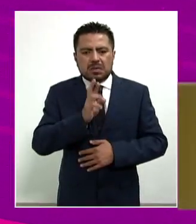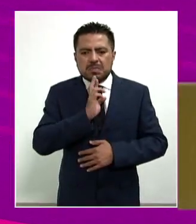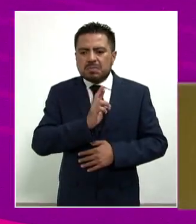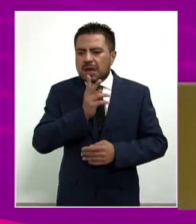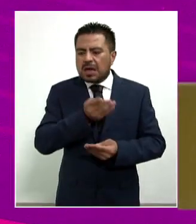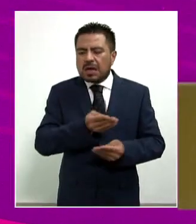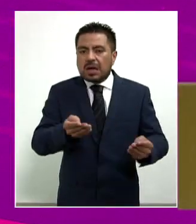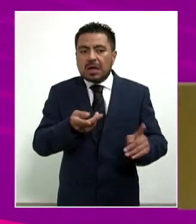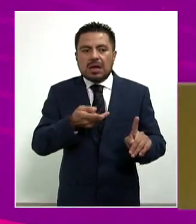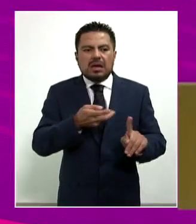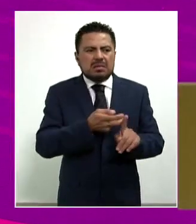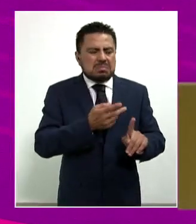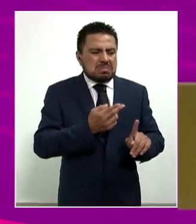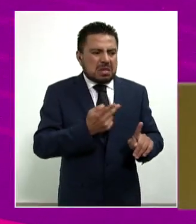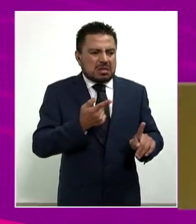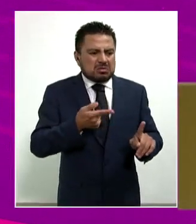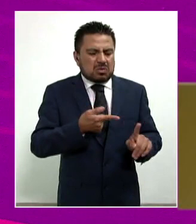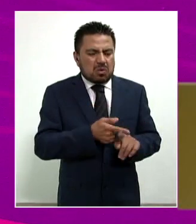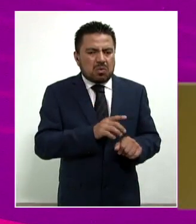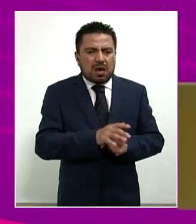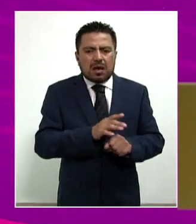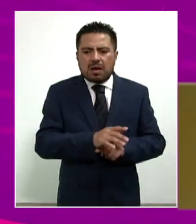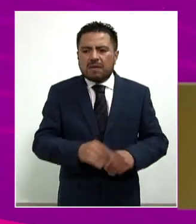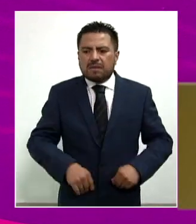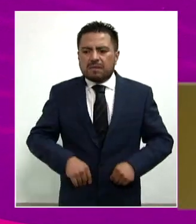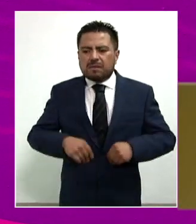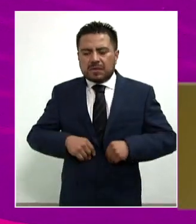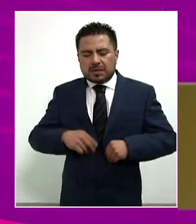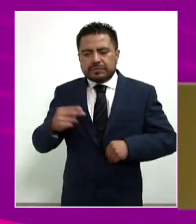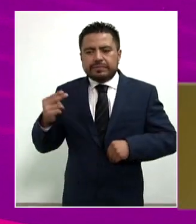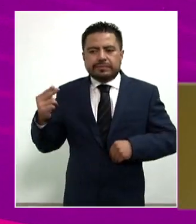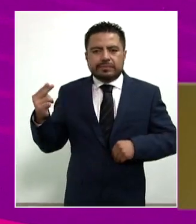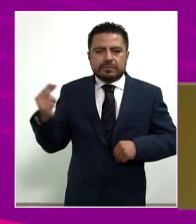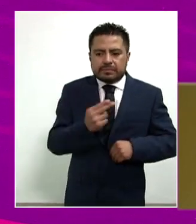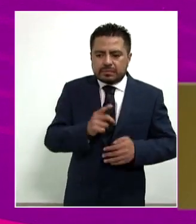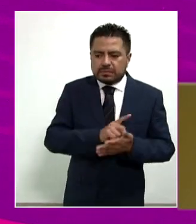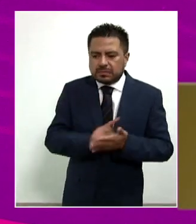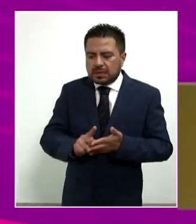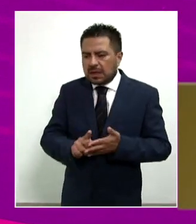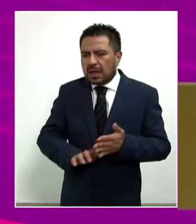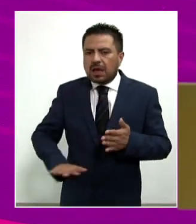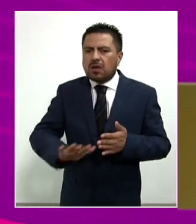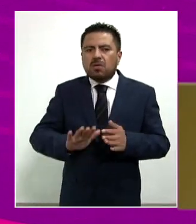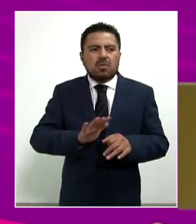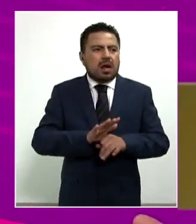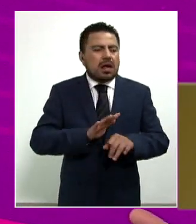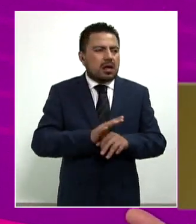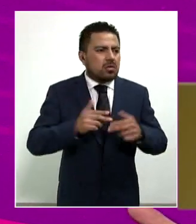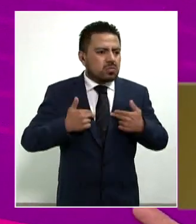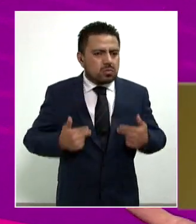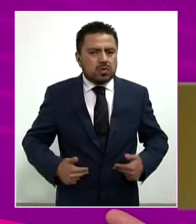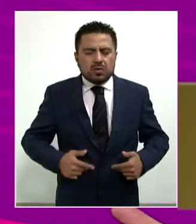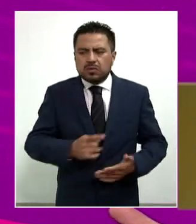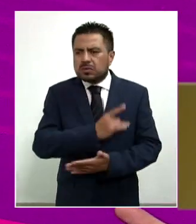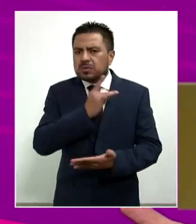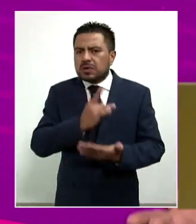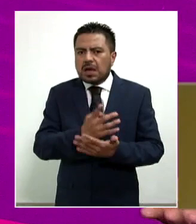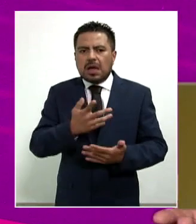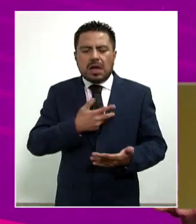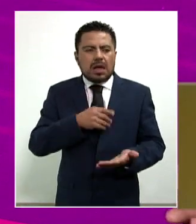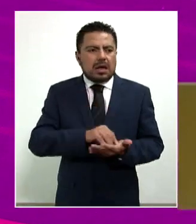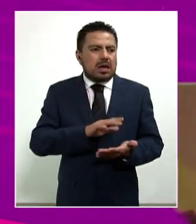merecedores. ¿Y merecedores de qué? Pues de una vida digna. Es decir, cualquier ser humano, por el simple hecho de